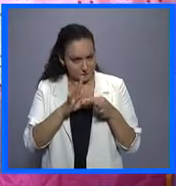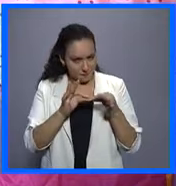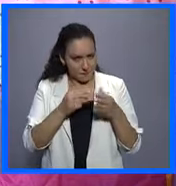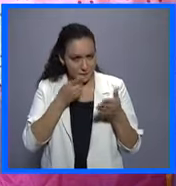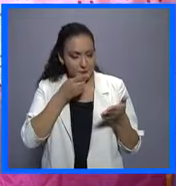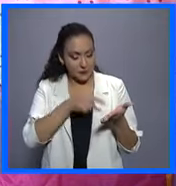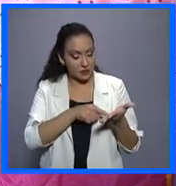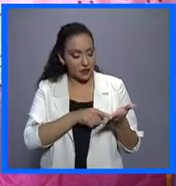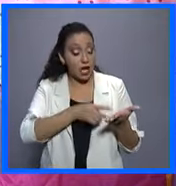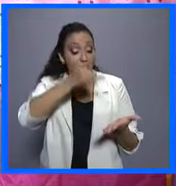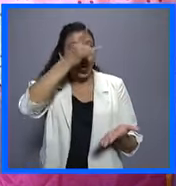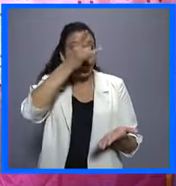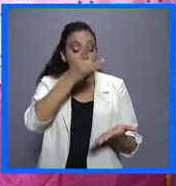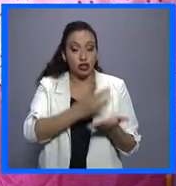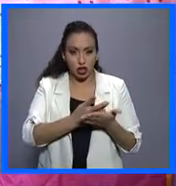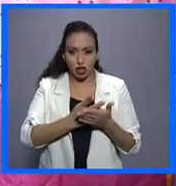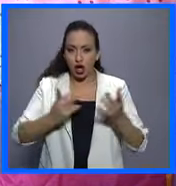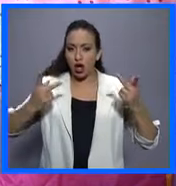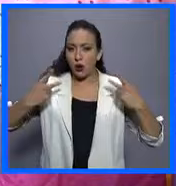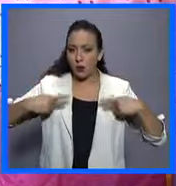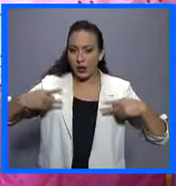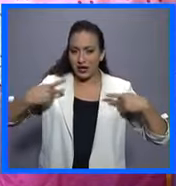letra, solo el personal